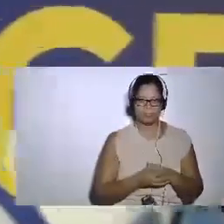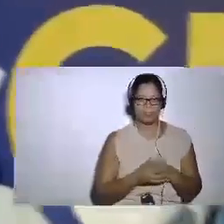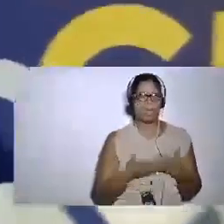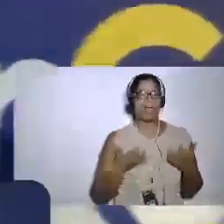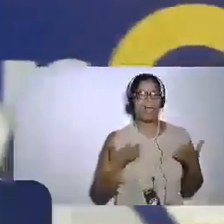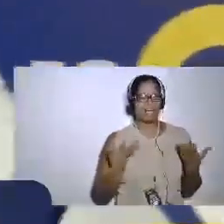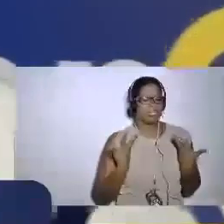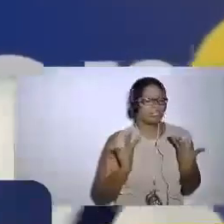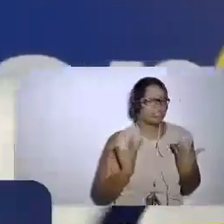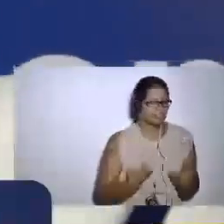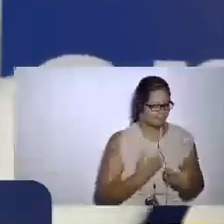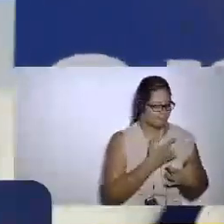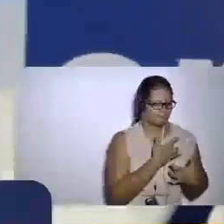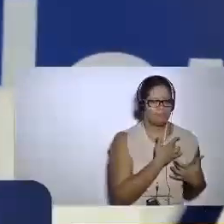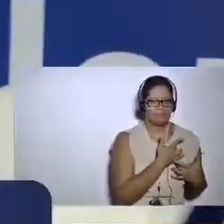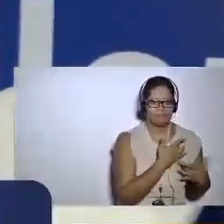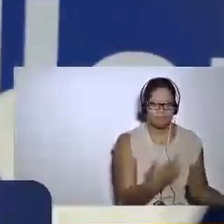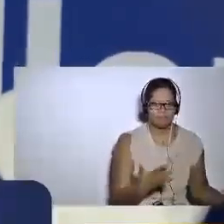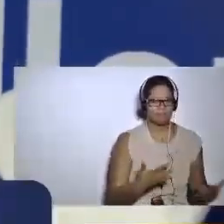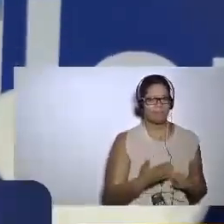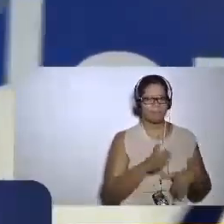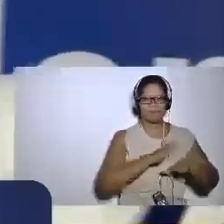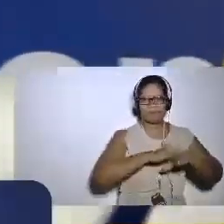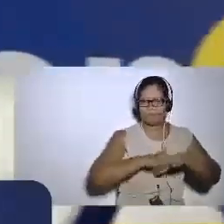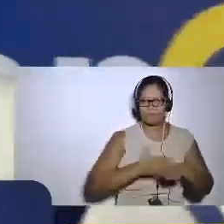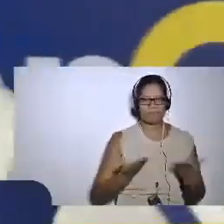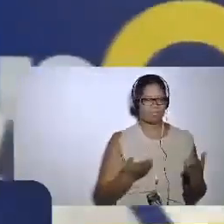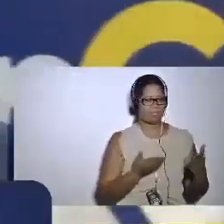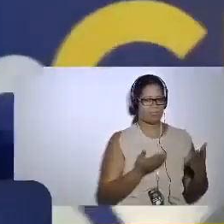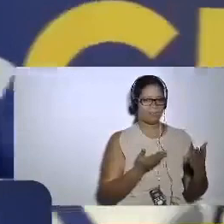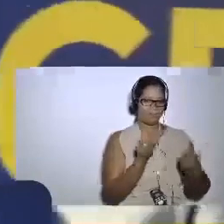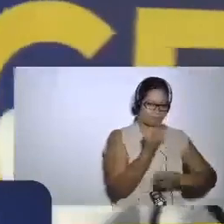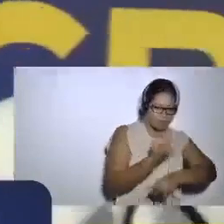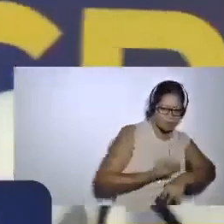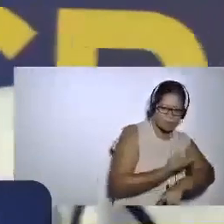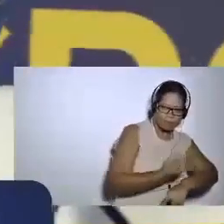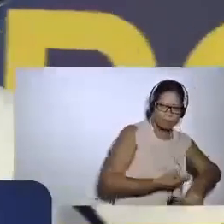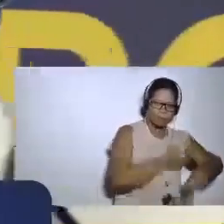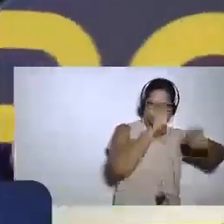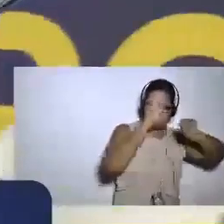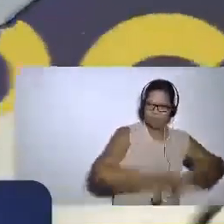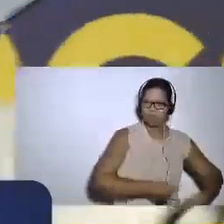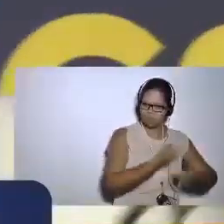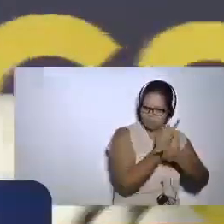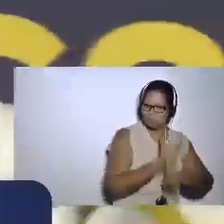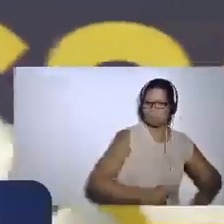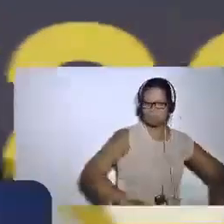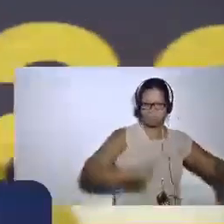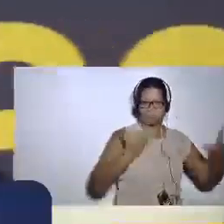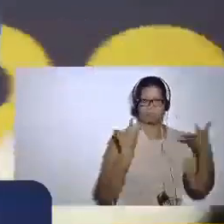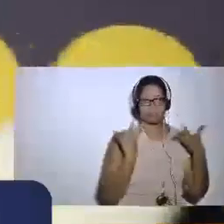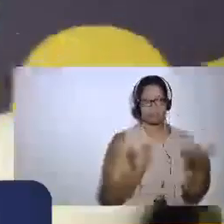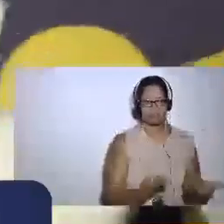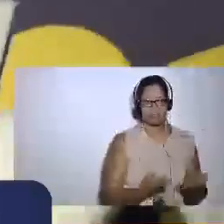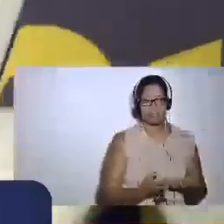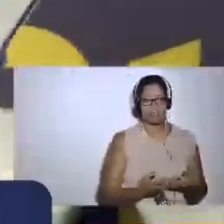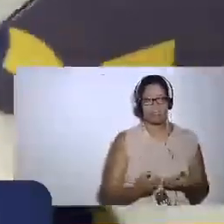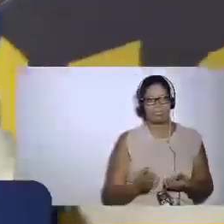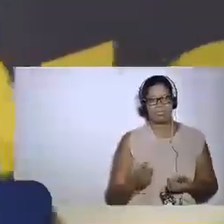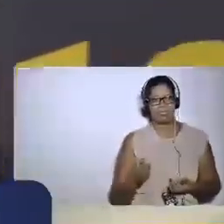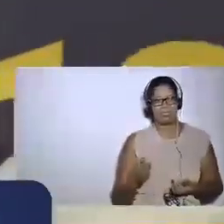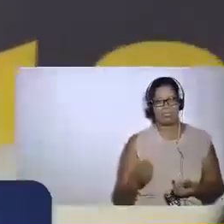Queremos disponibilidad, queremos permitir usos, pero veo aquí mi colega